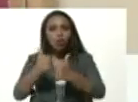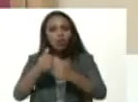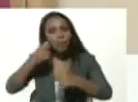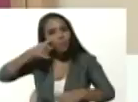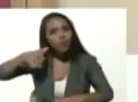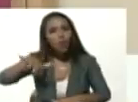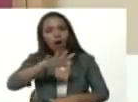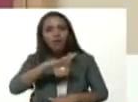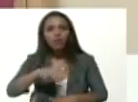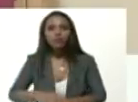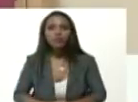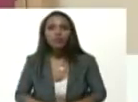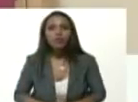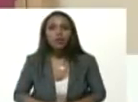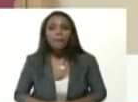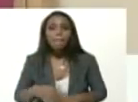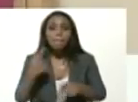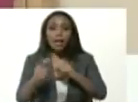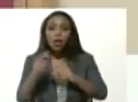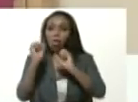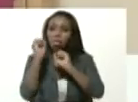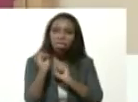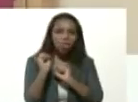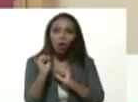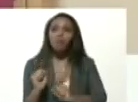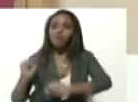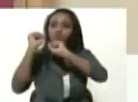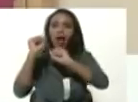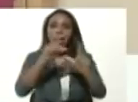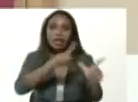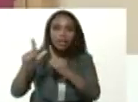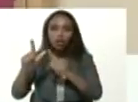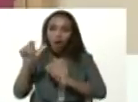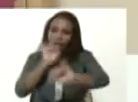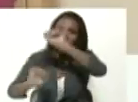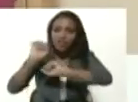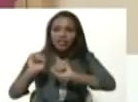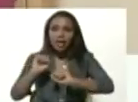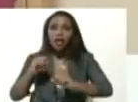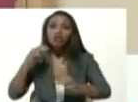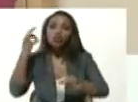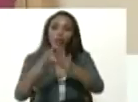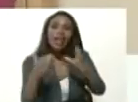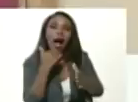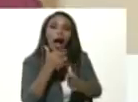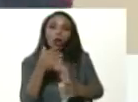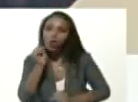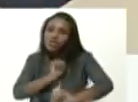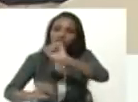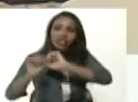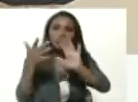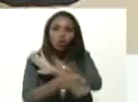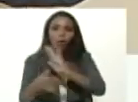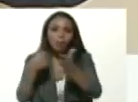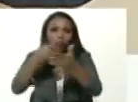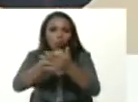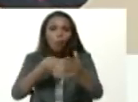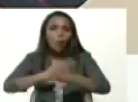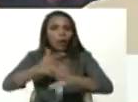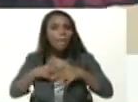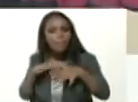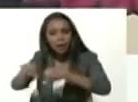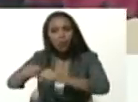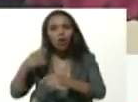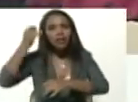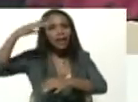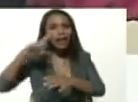pueblo, pero con la guardia en alto y listos para el combate si tuviéramos que combatir. Porque el imperialismo cree que ha